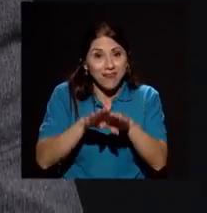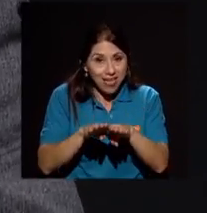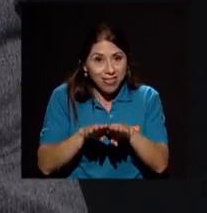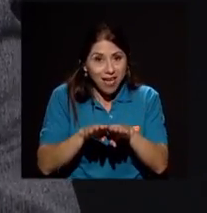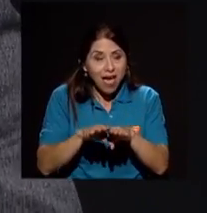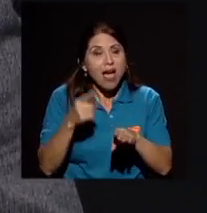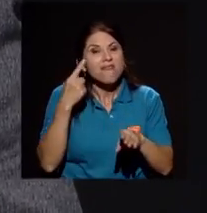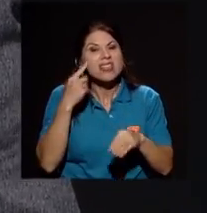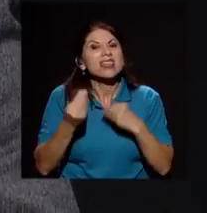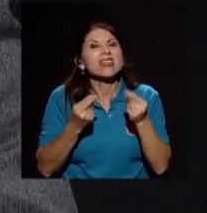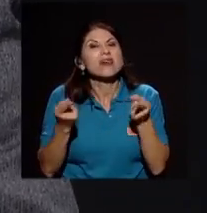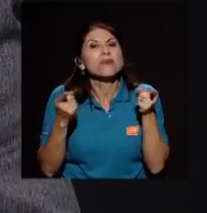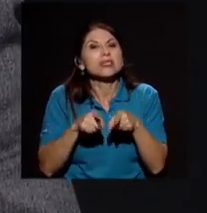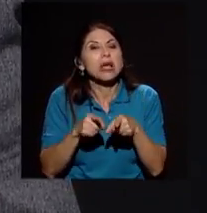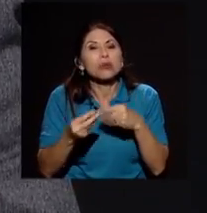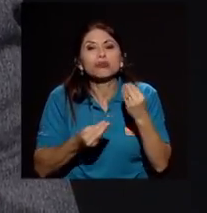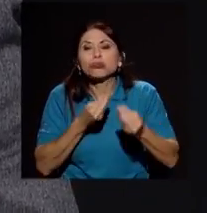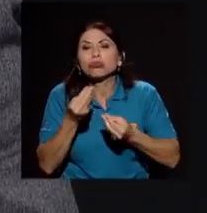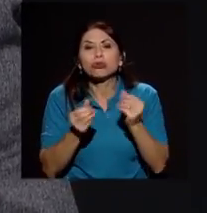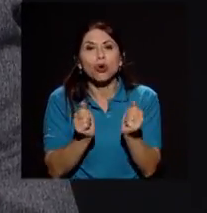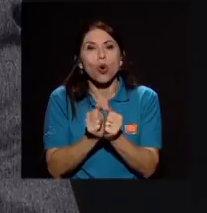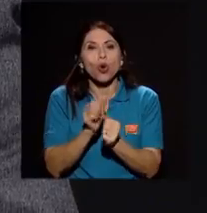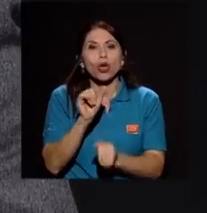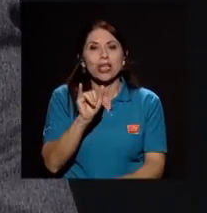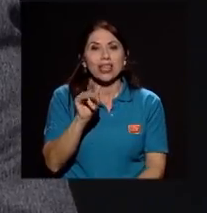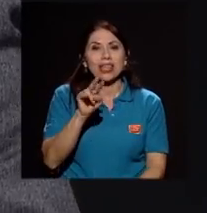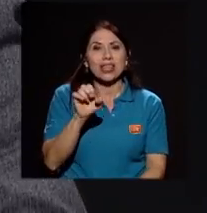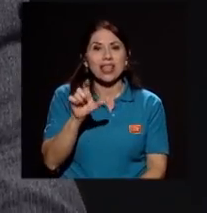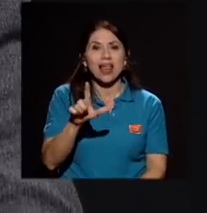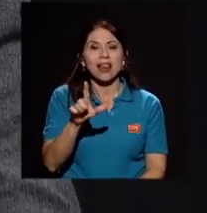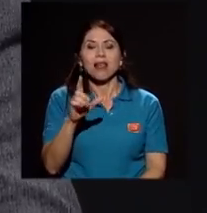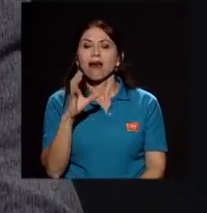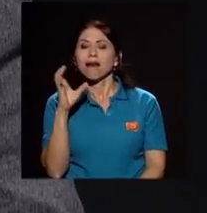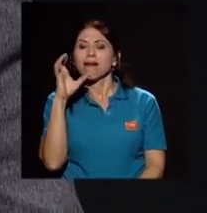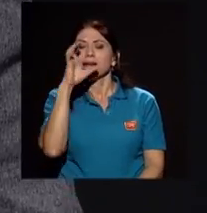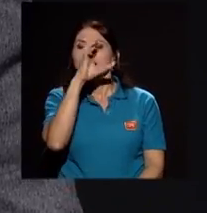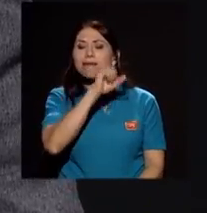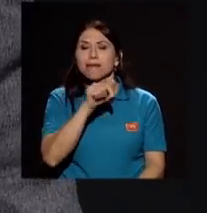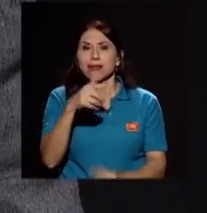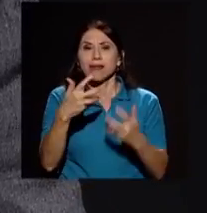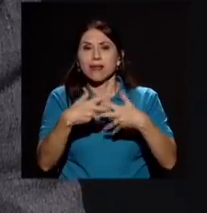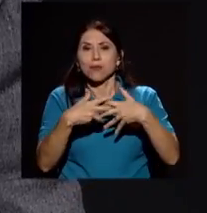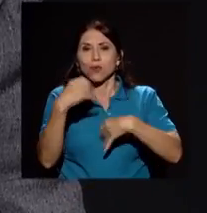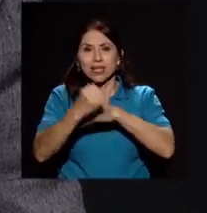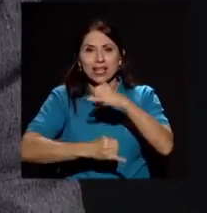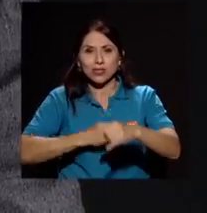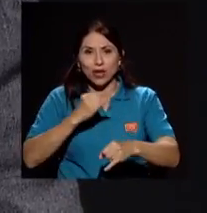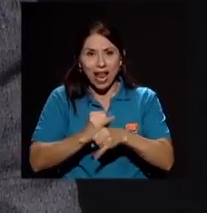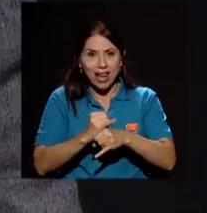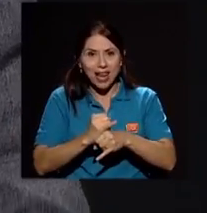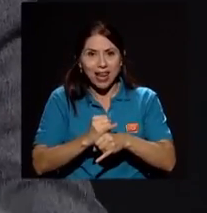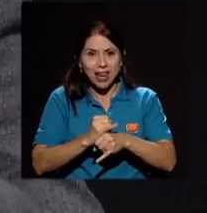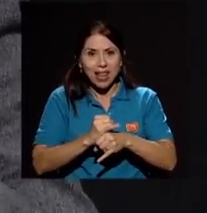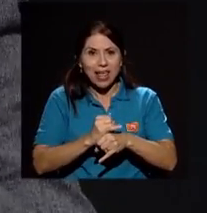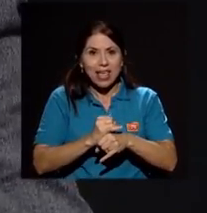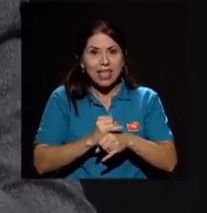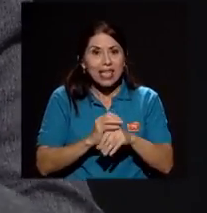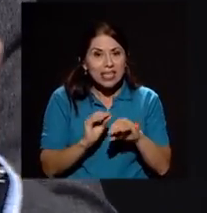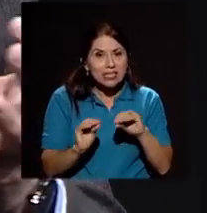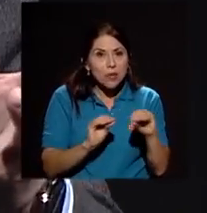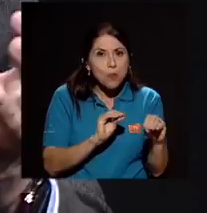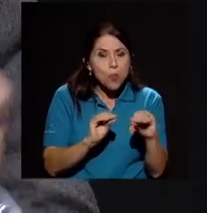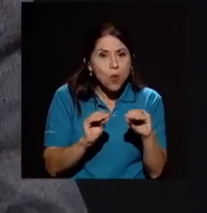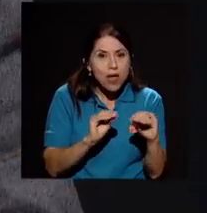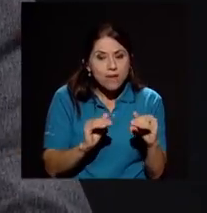y lo que encontramos es una multinacional que se mueve en la cadena de valor en los